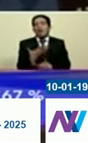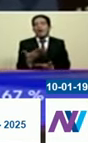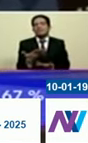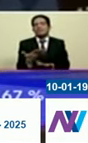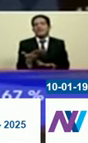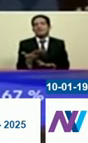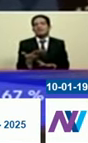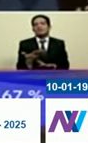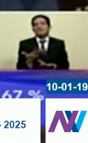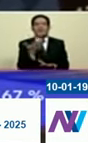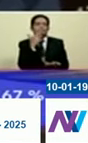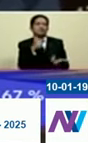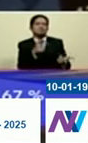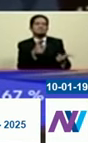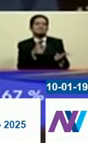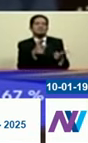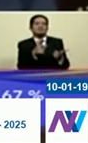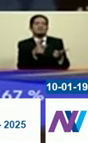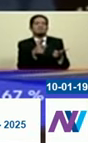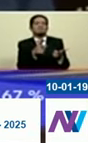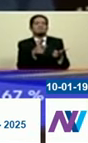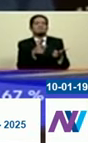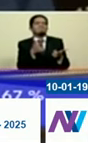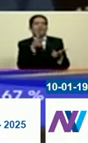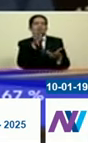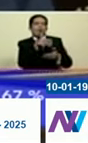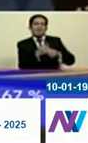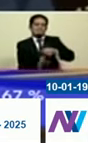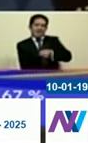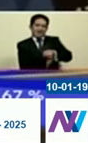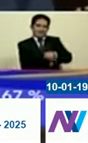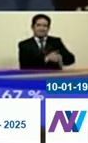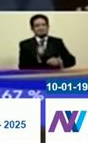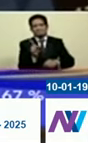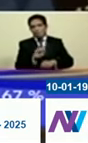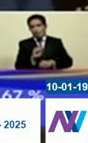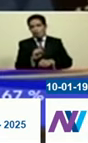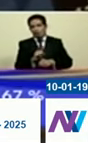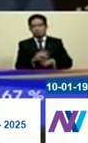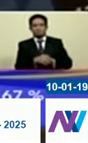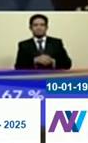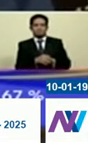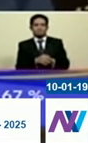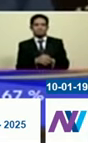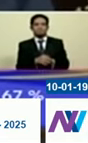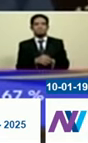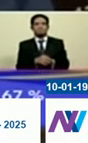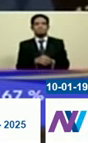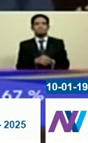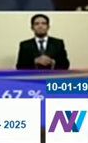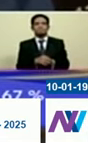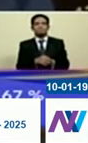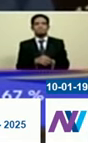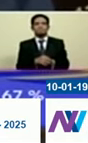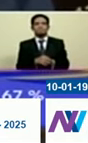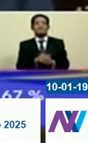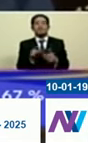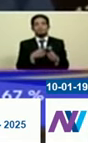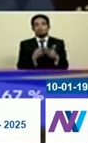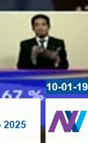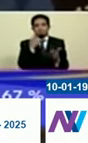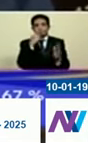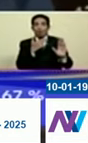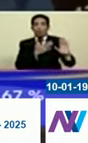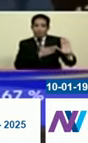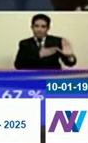formalidad carente de sustrato y, por tanto, prescindible sin mayor consideración. El acto de juramentación